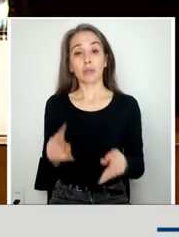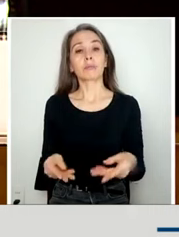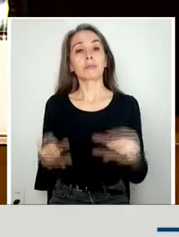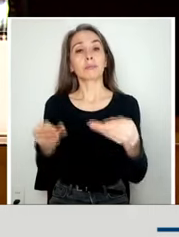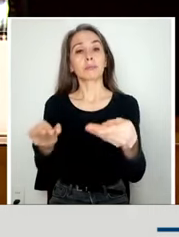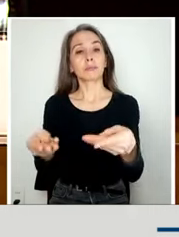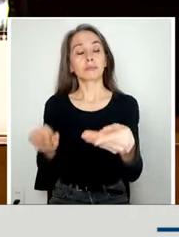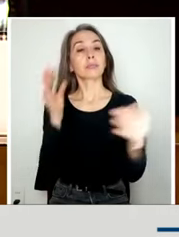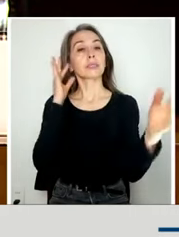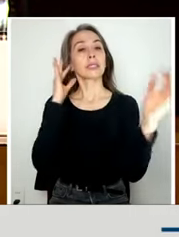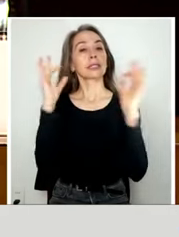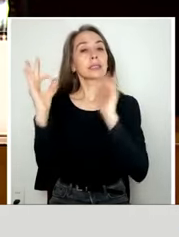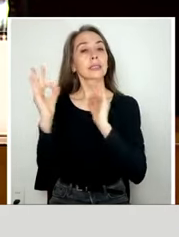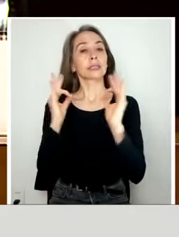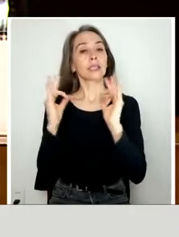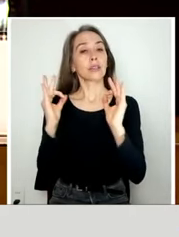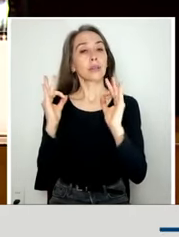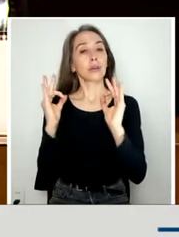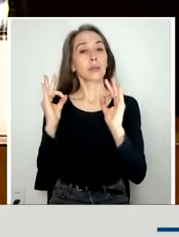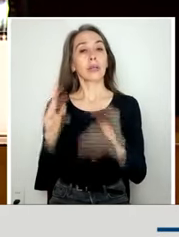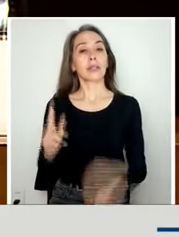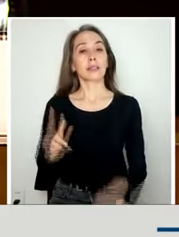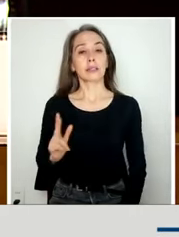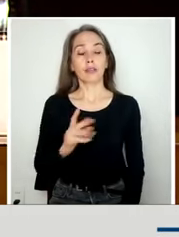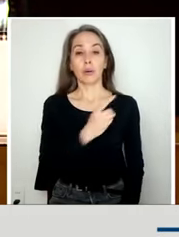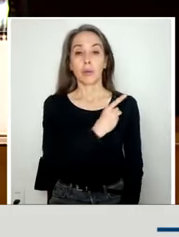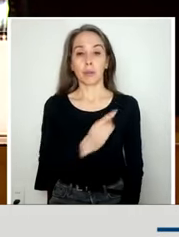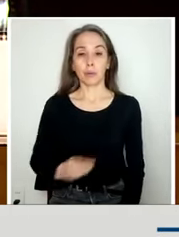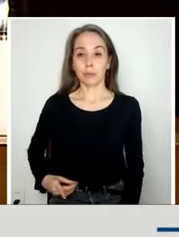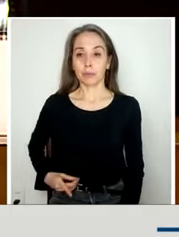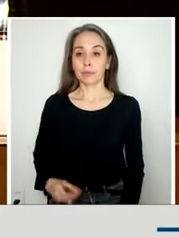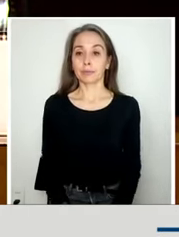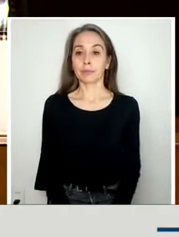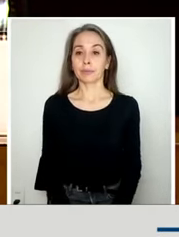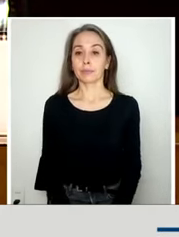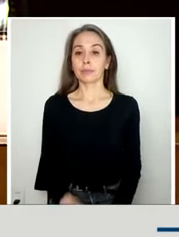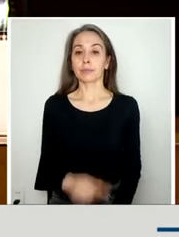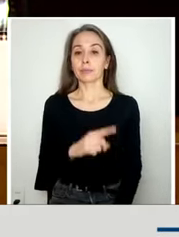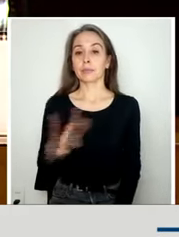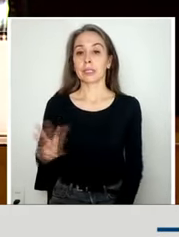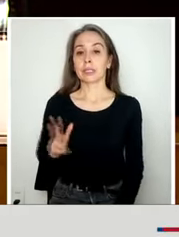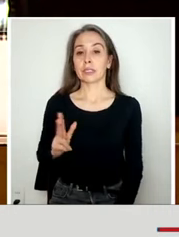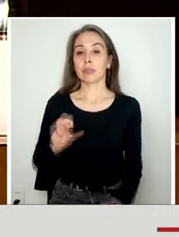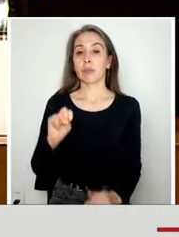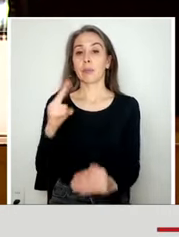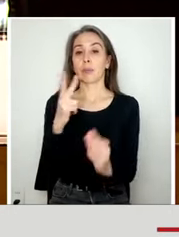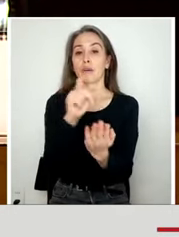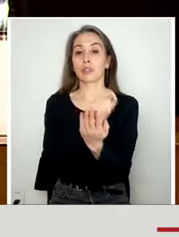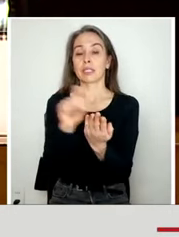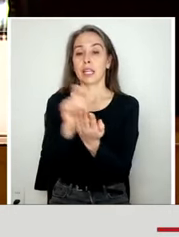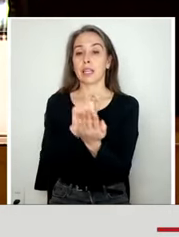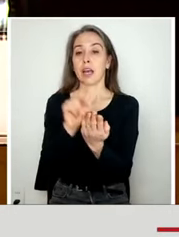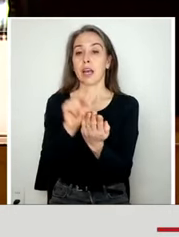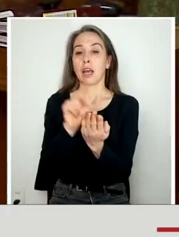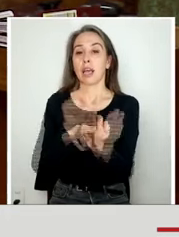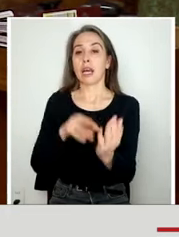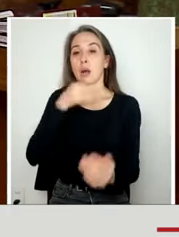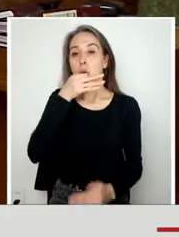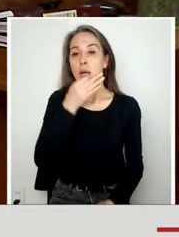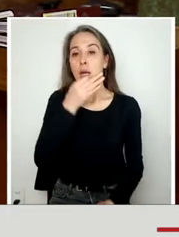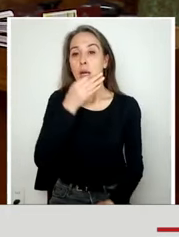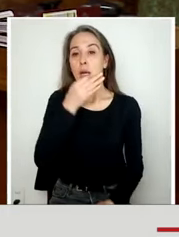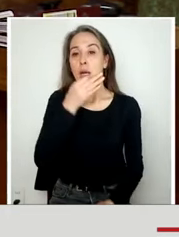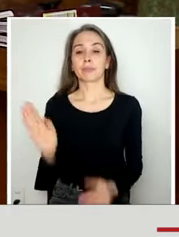diputadas y de los señores Diputados el señor Pro secretario dará lectura a la cuenta Gracias